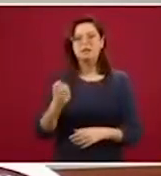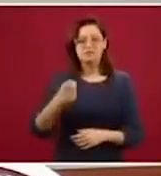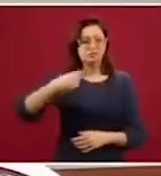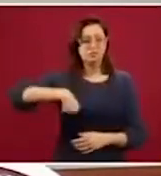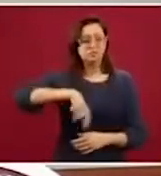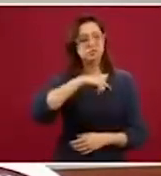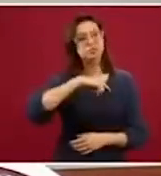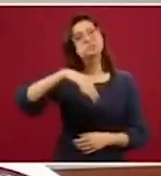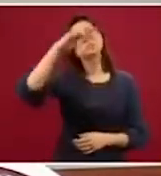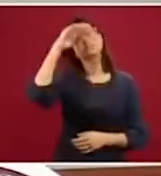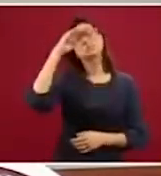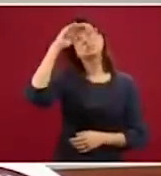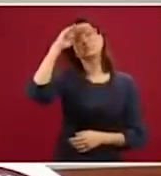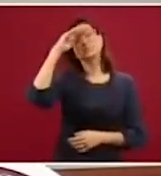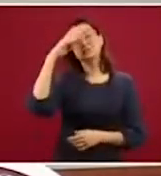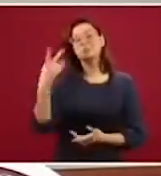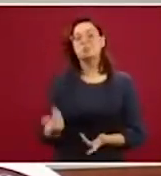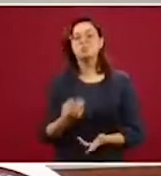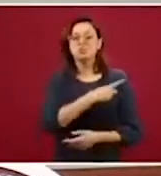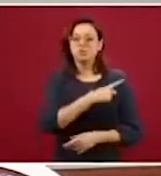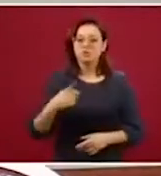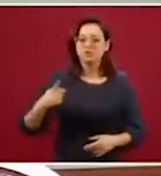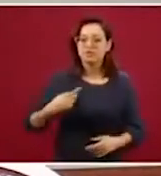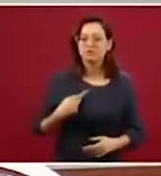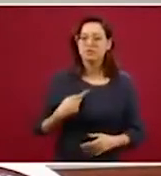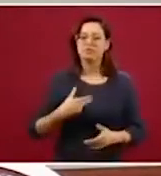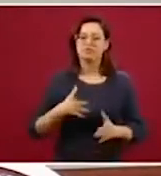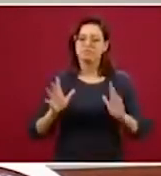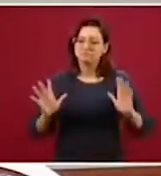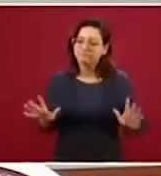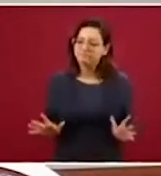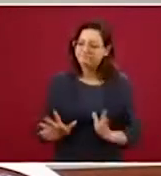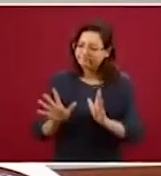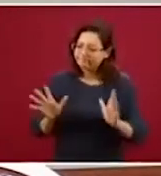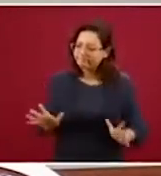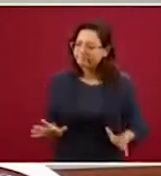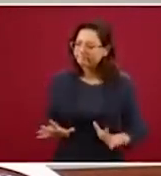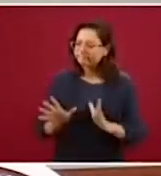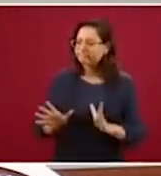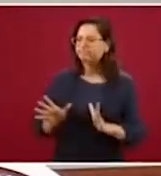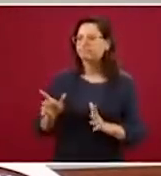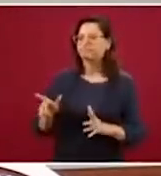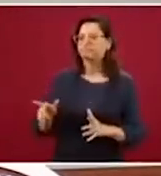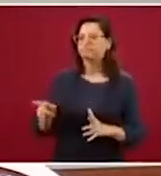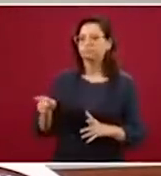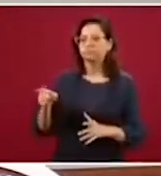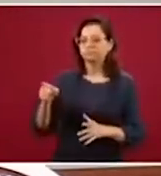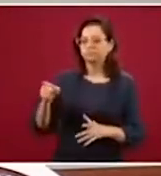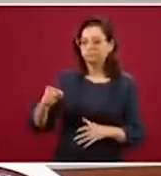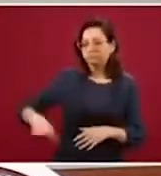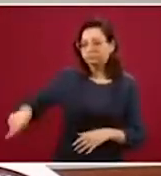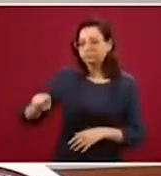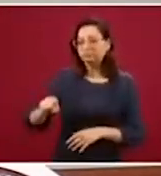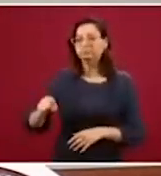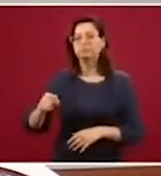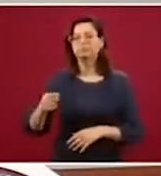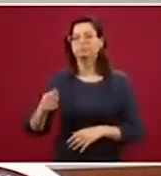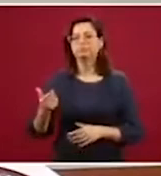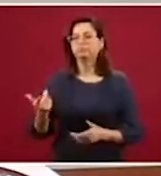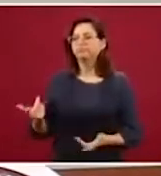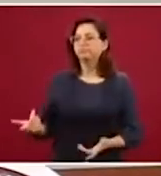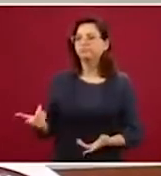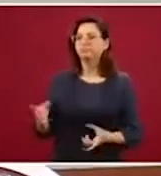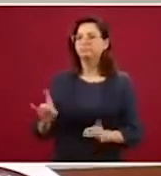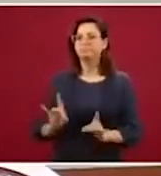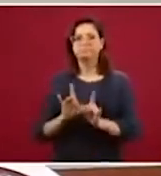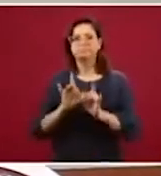es generar una capacidad de enfrentar las condiciones